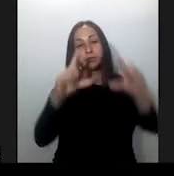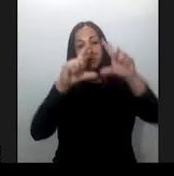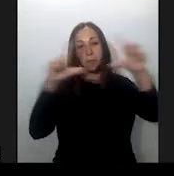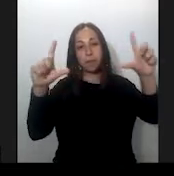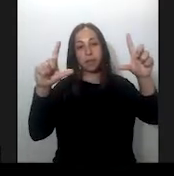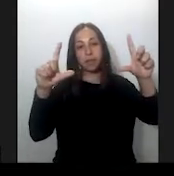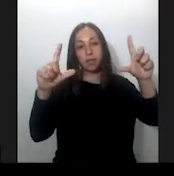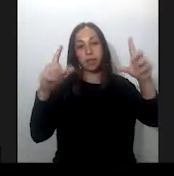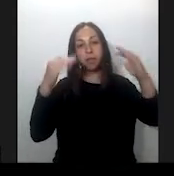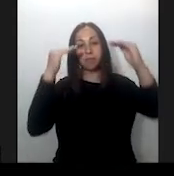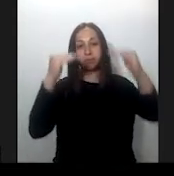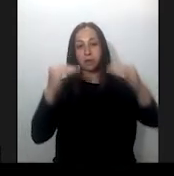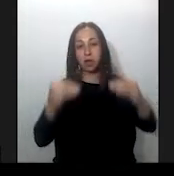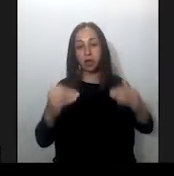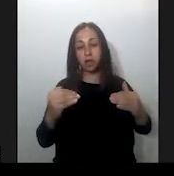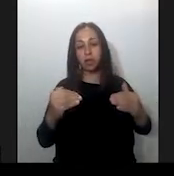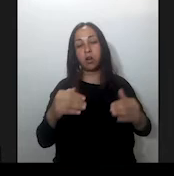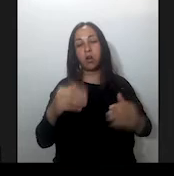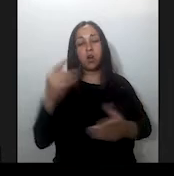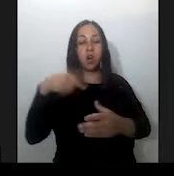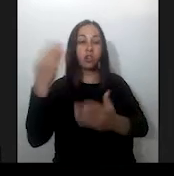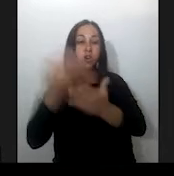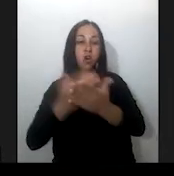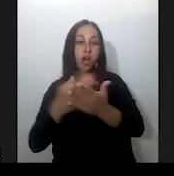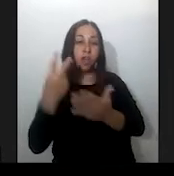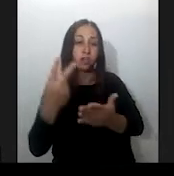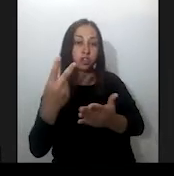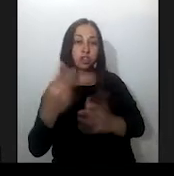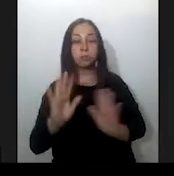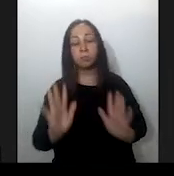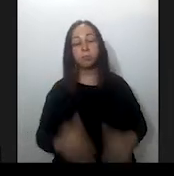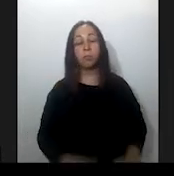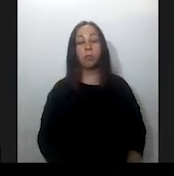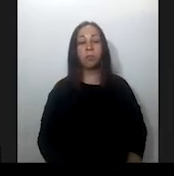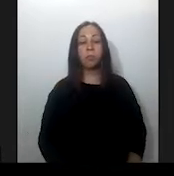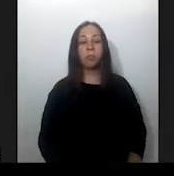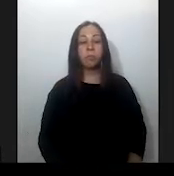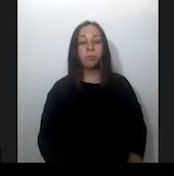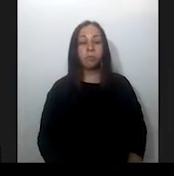quede ordenada, y esto incluso le podría poner hoja 2.